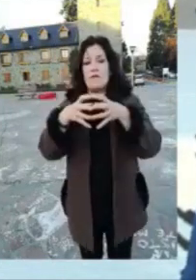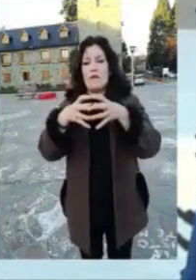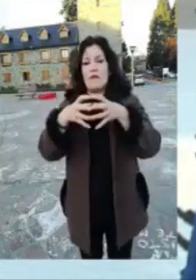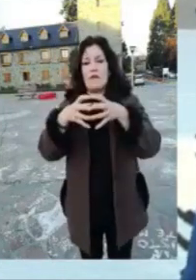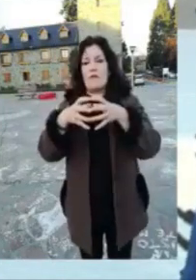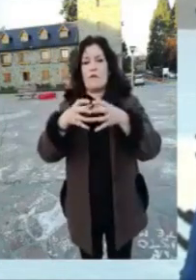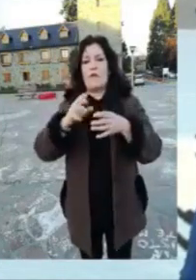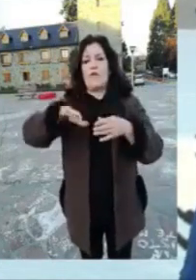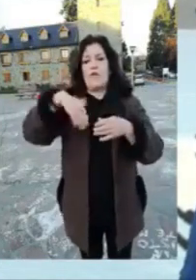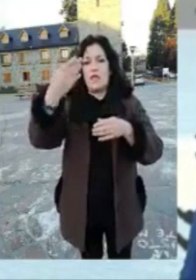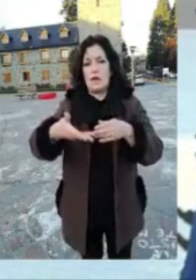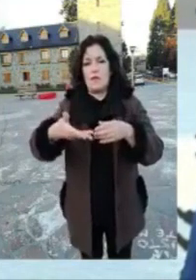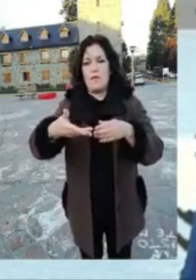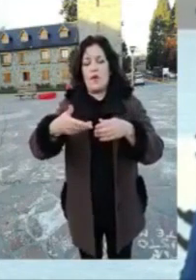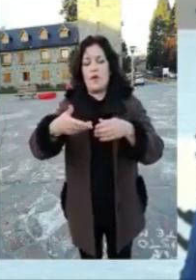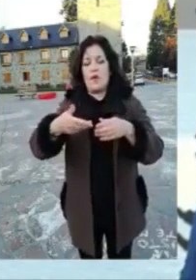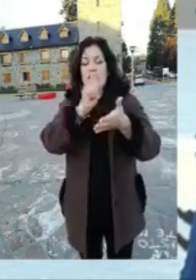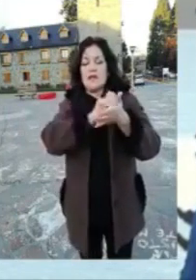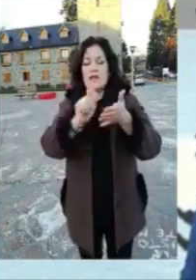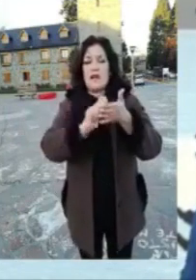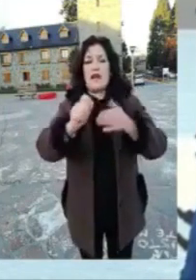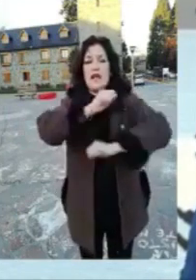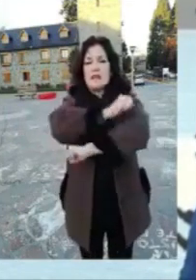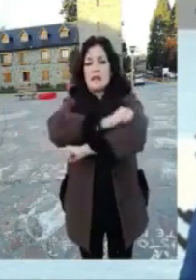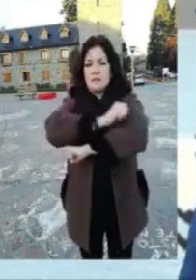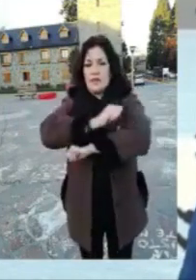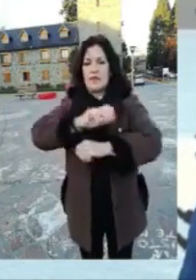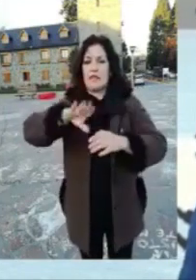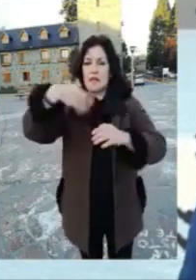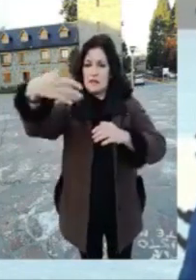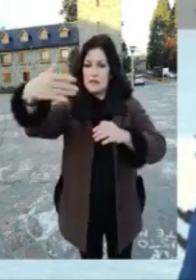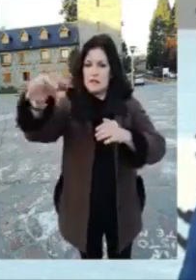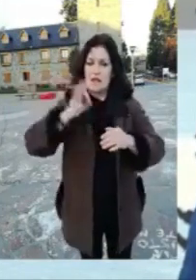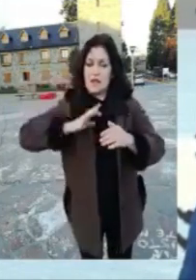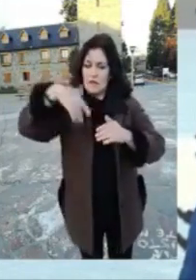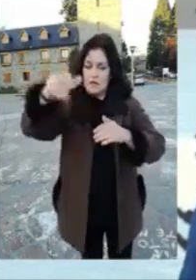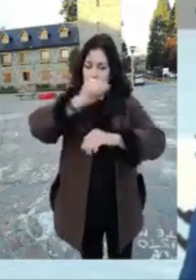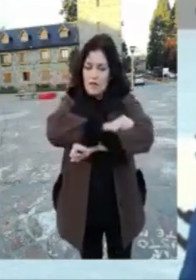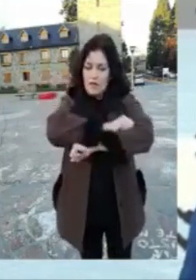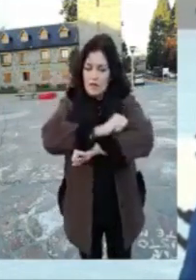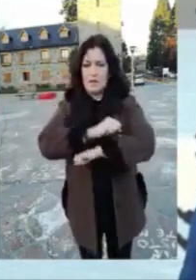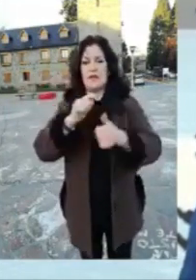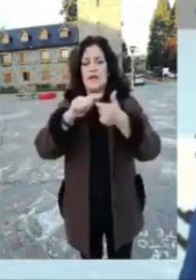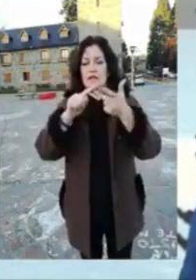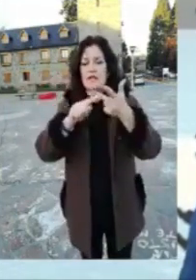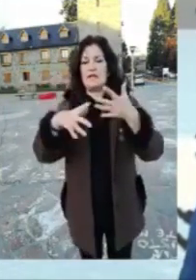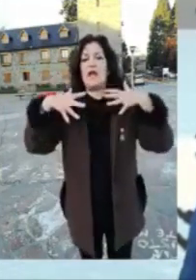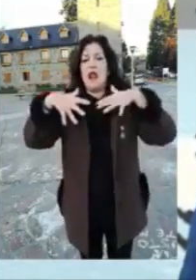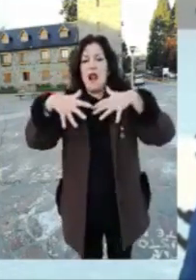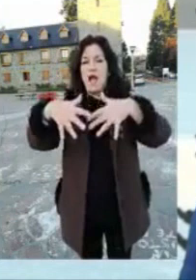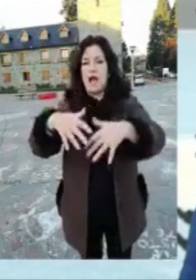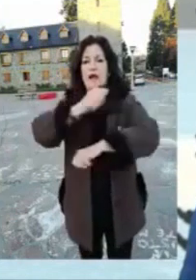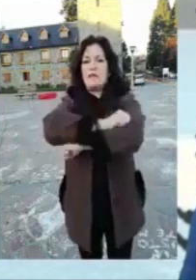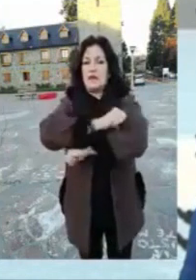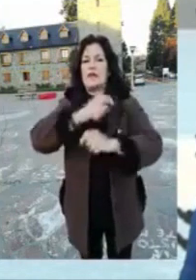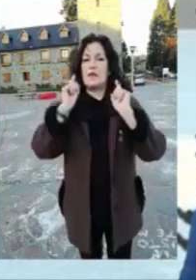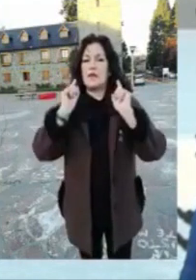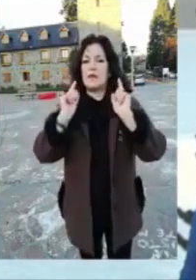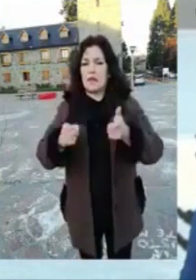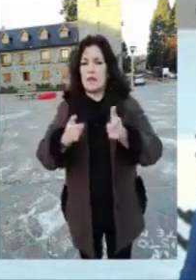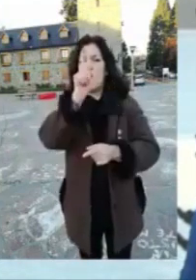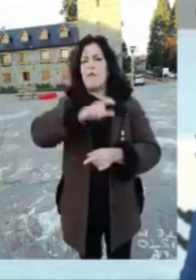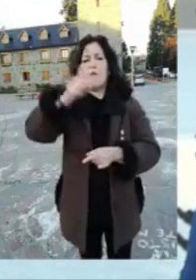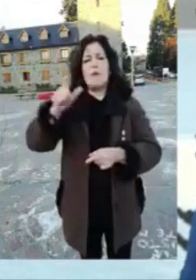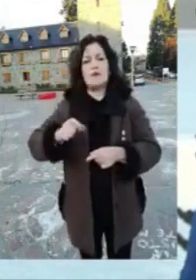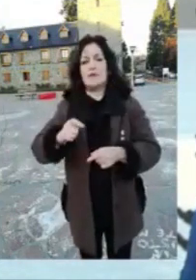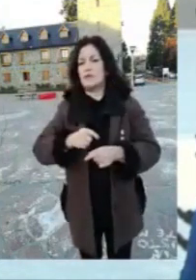de mayo la declaración posterior de la independencia varios años después la las guerras por la independencia con hombres que